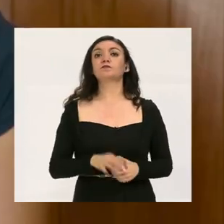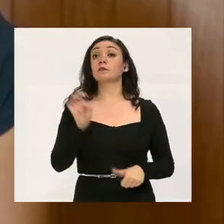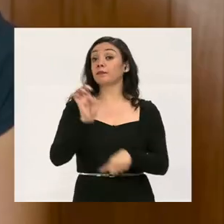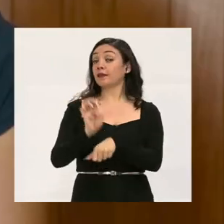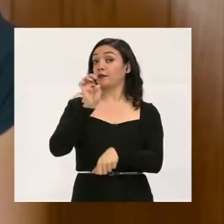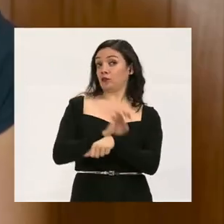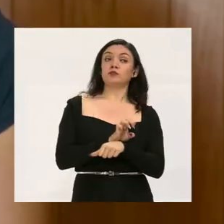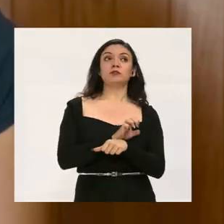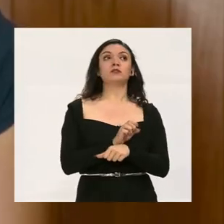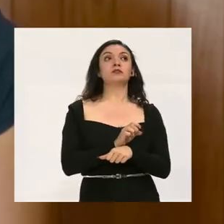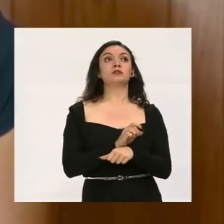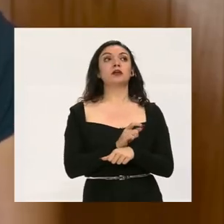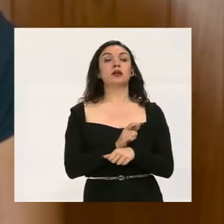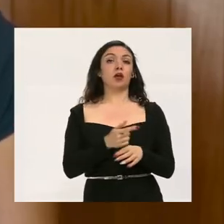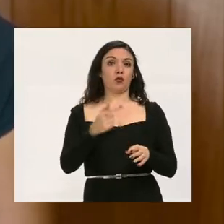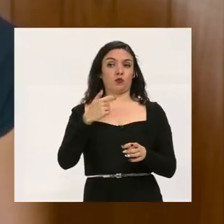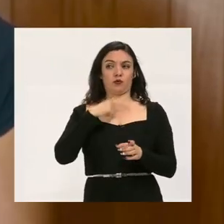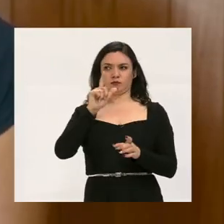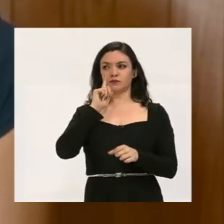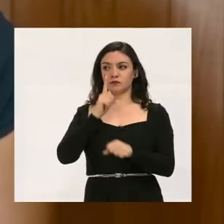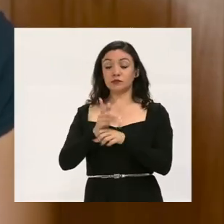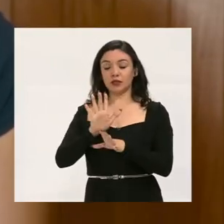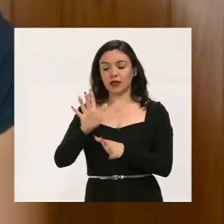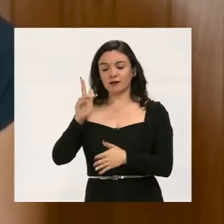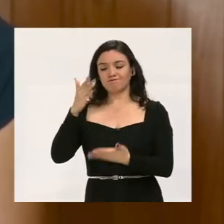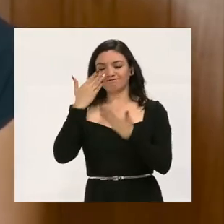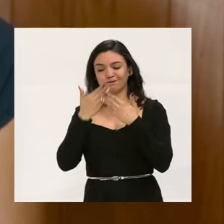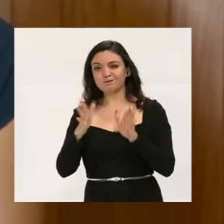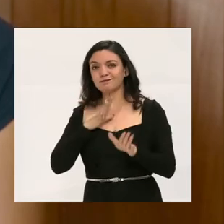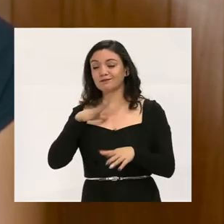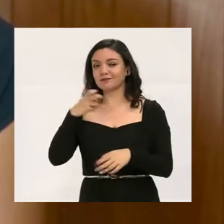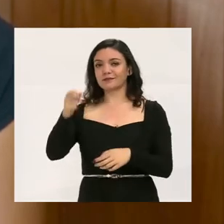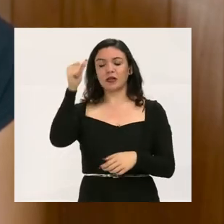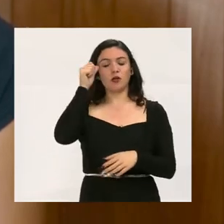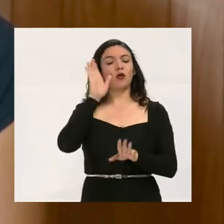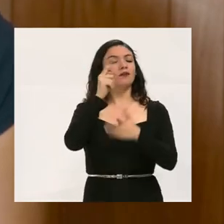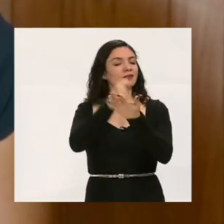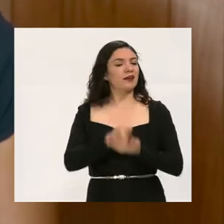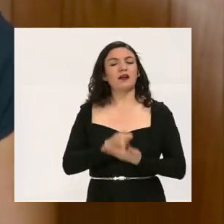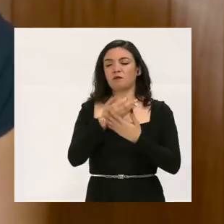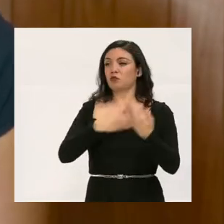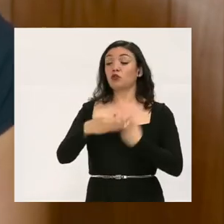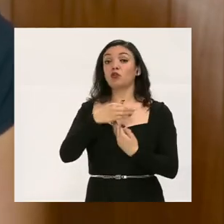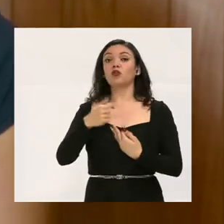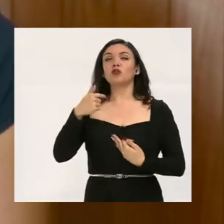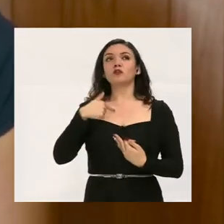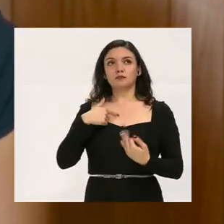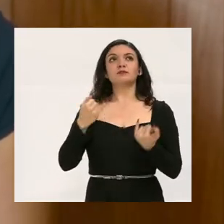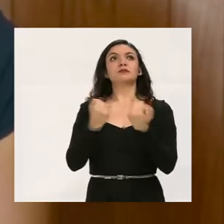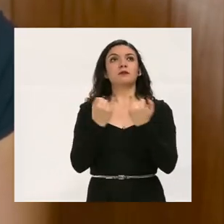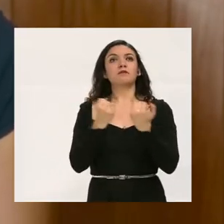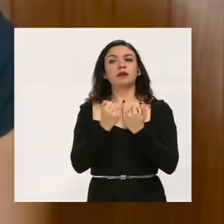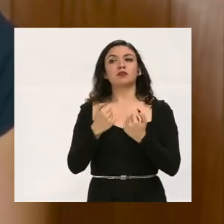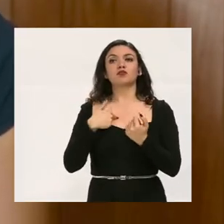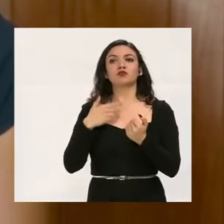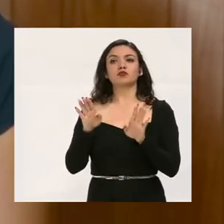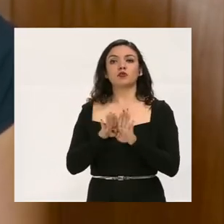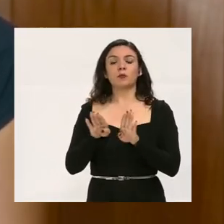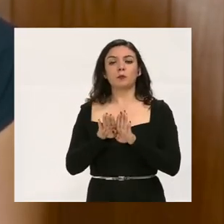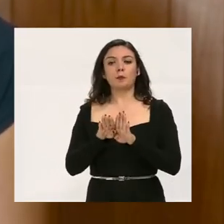entonces bueno ya después de que sabemos que si presenta el trastorno y demás terapias y todo también